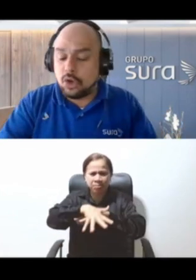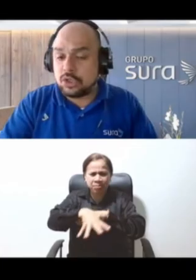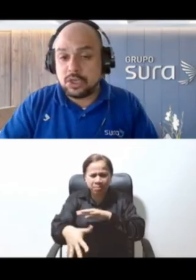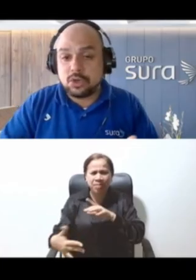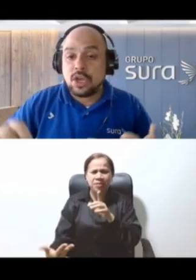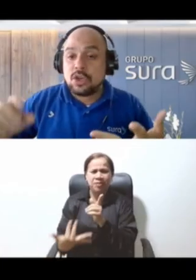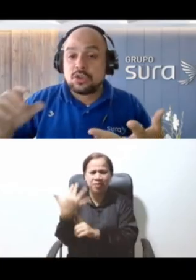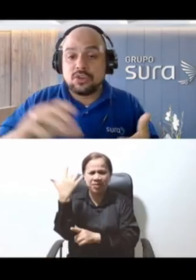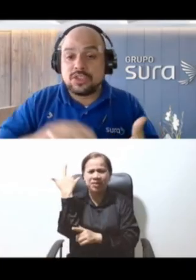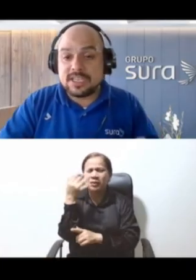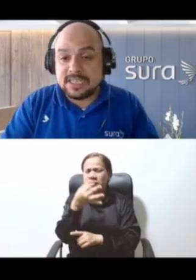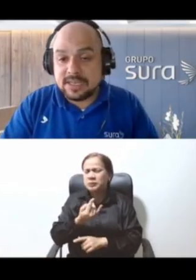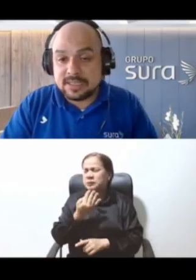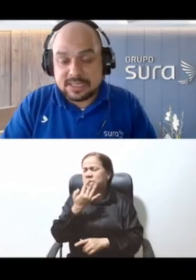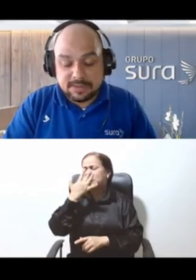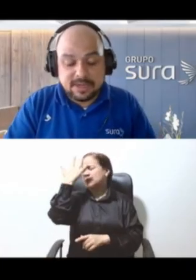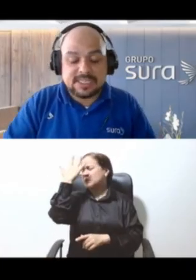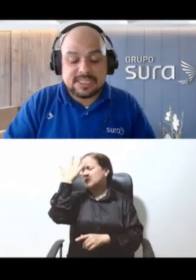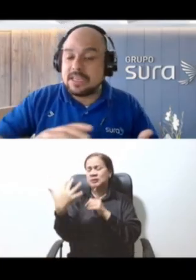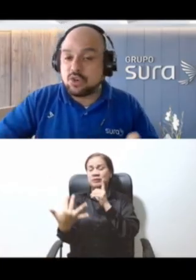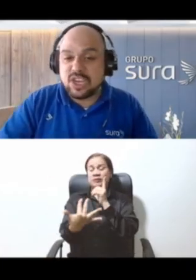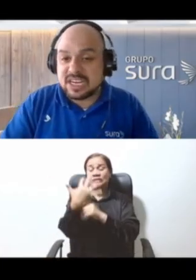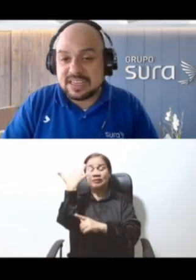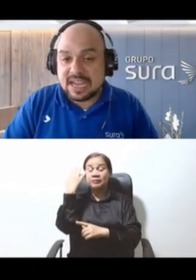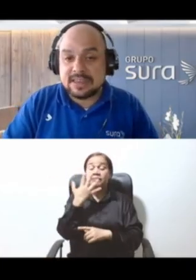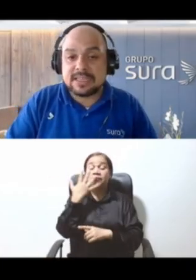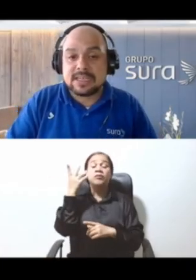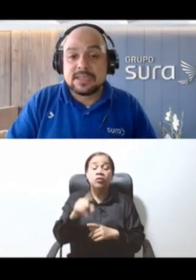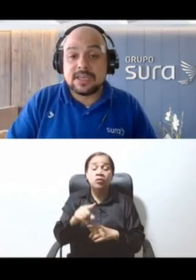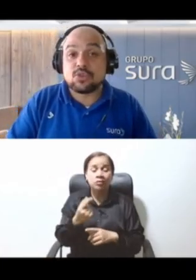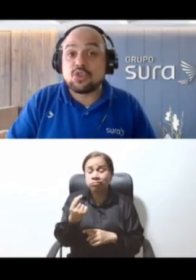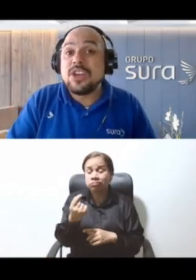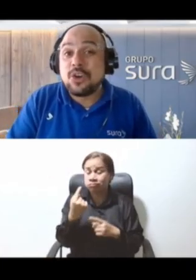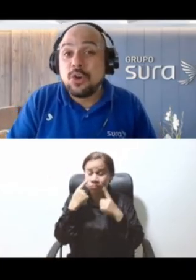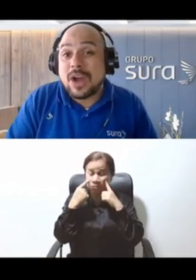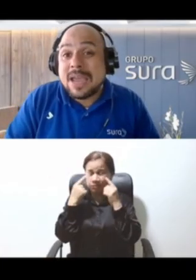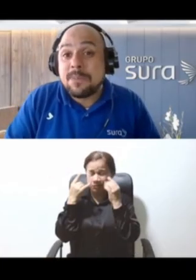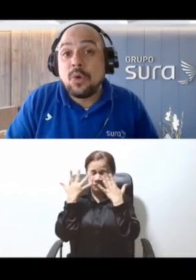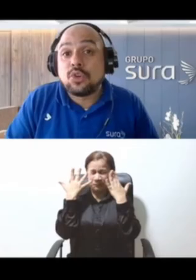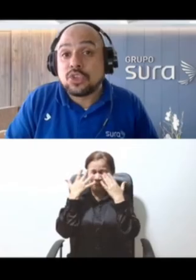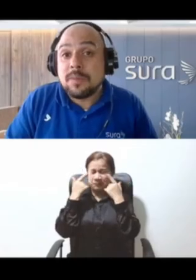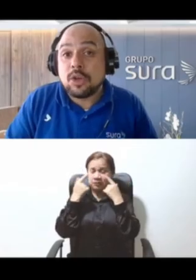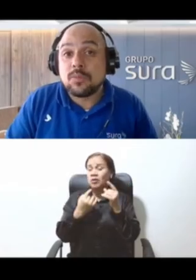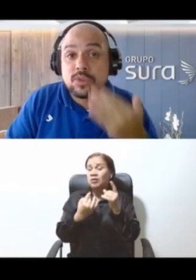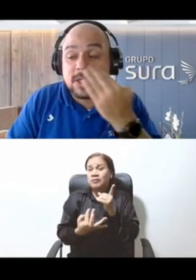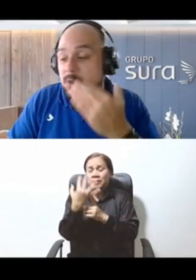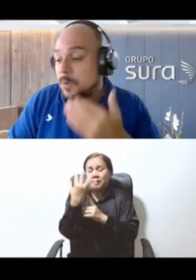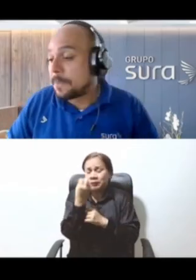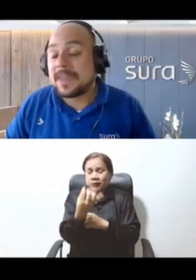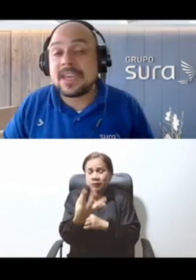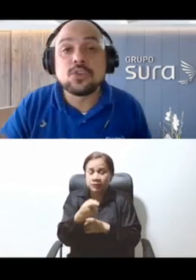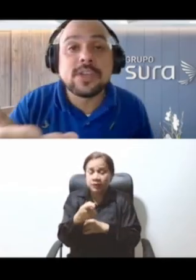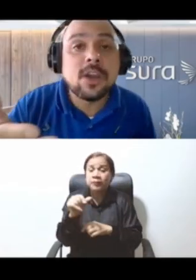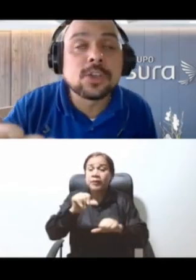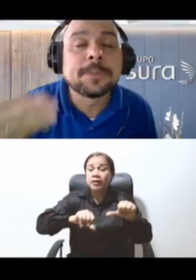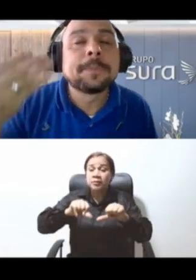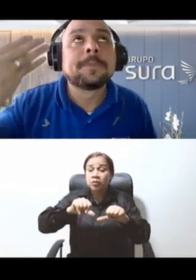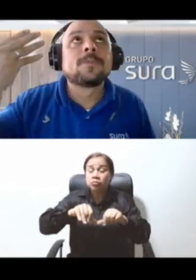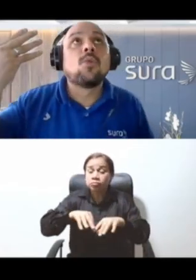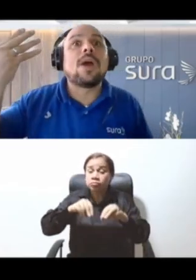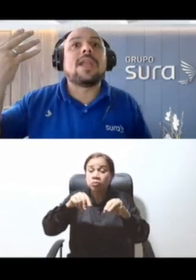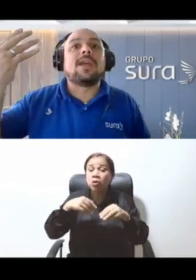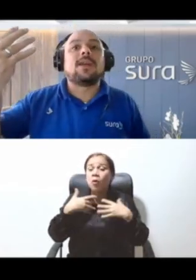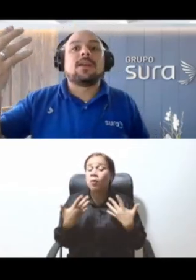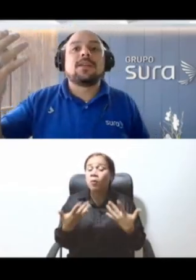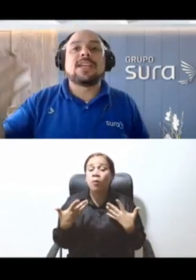corrosivos, son tóxicos, son sensibilizantes, son irritantes, ¿cierto? Son incluso, hay productos químicos, muchachos, que si usted